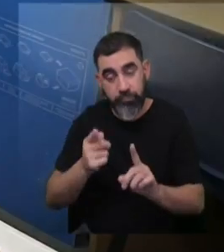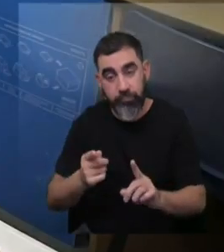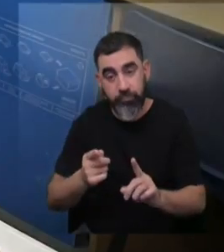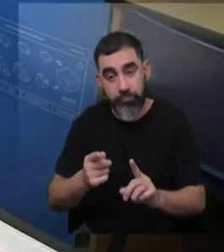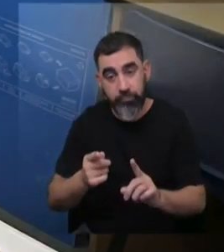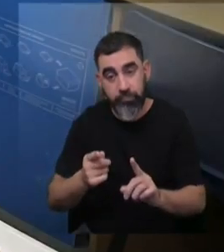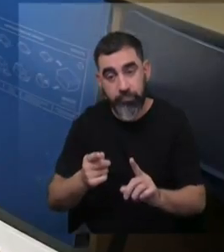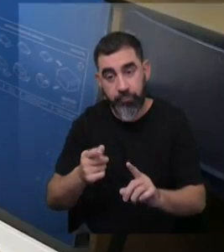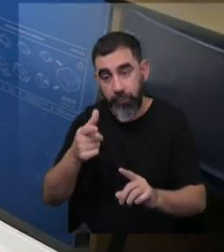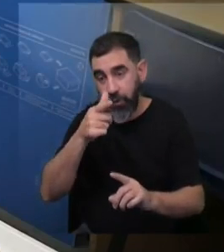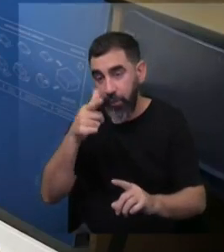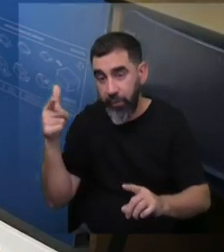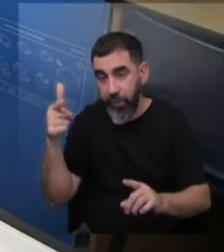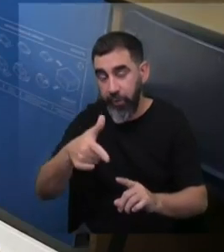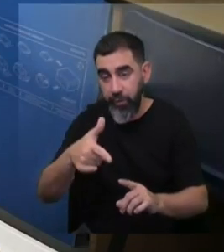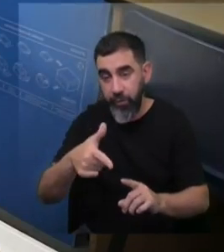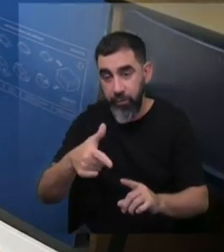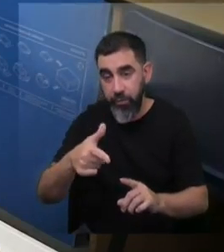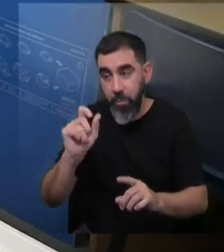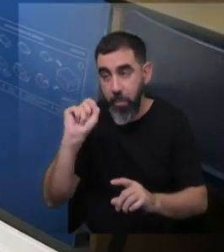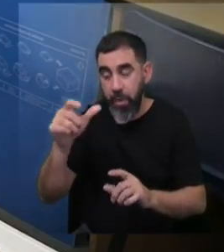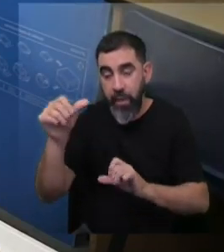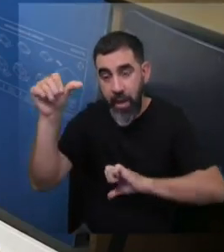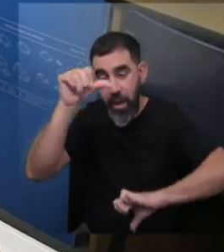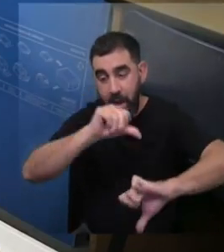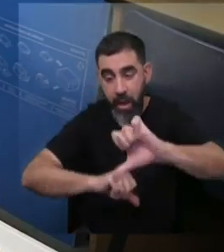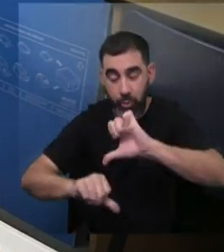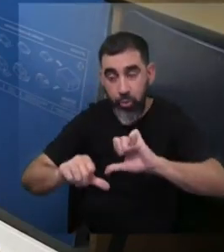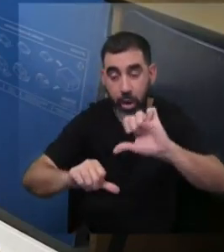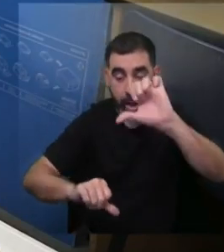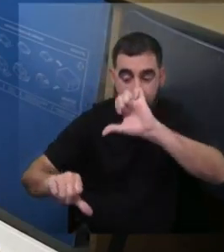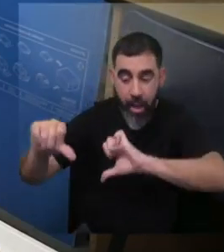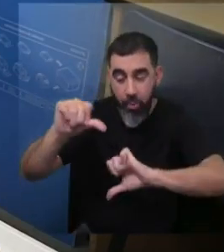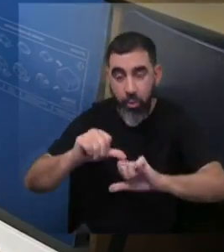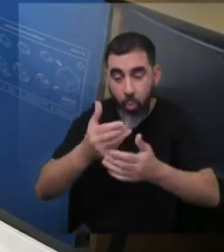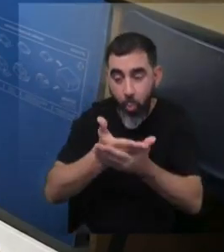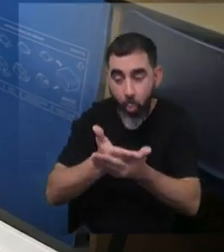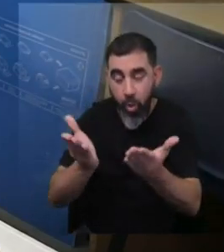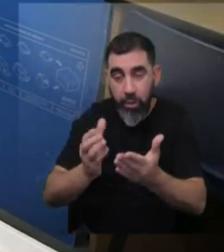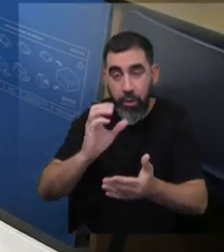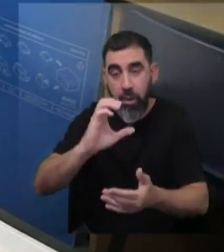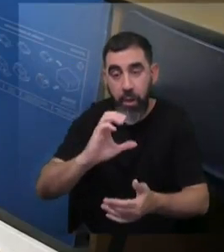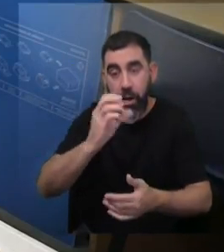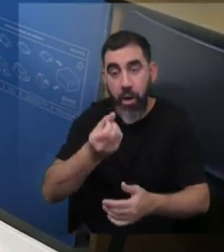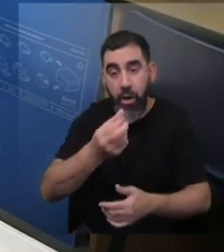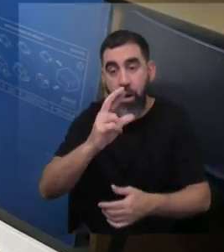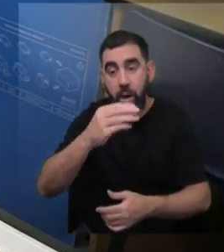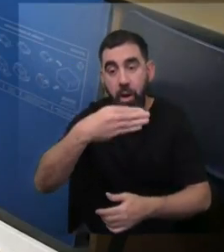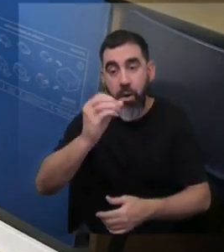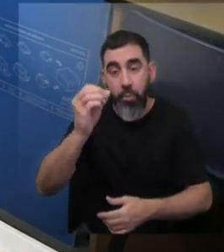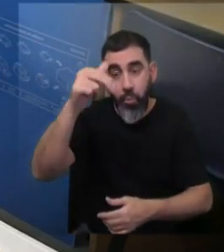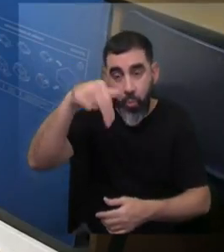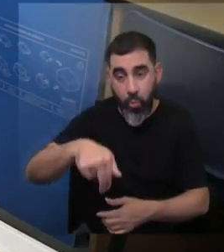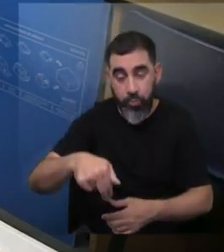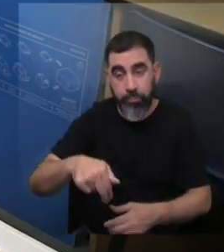datamos directamente. O sea, mandamos un fragmento al laboratorio y del laboratorio sacaron muestras de carbón, porque también esto